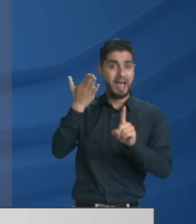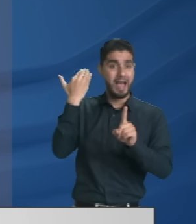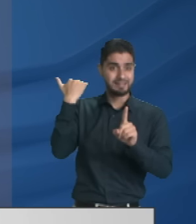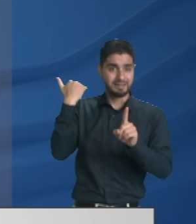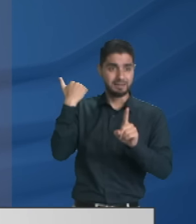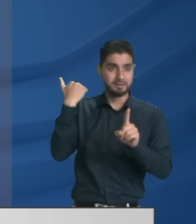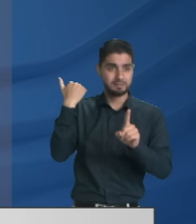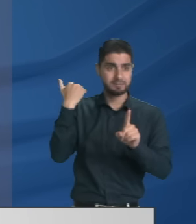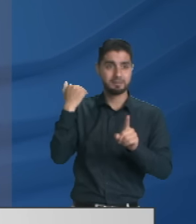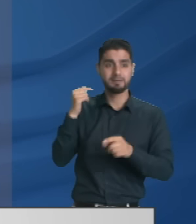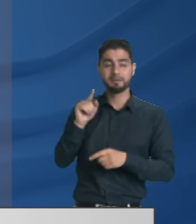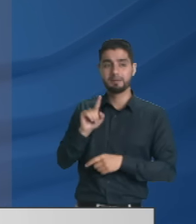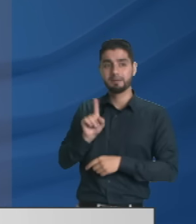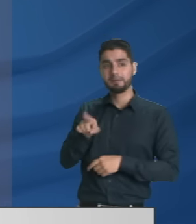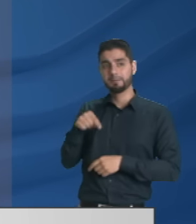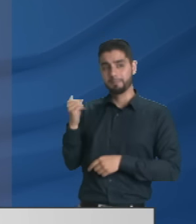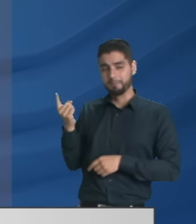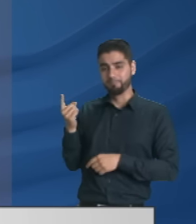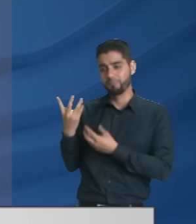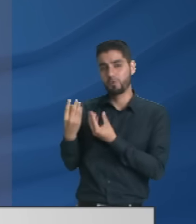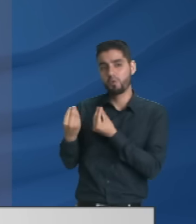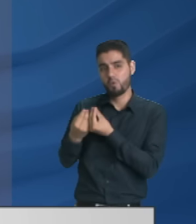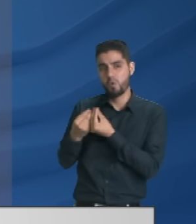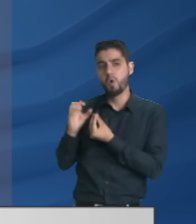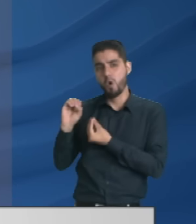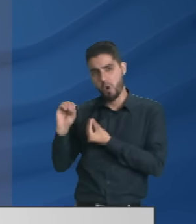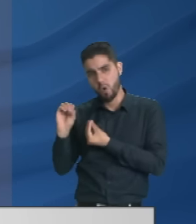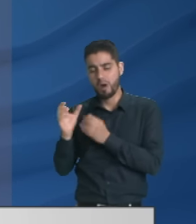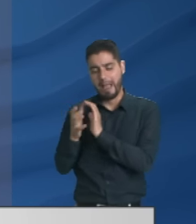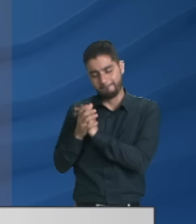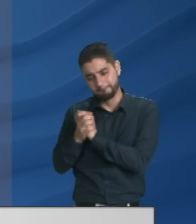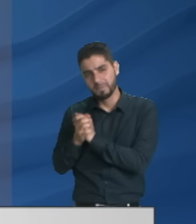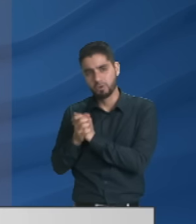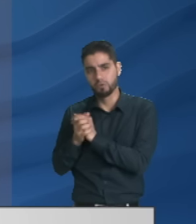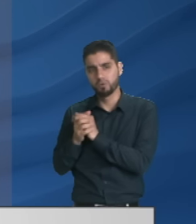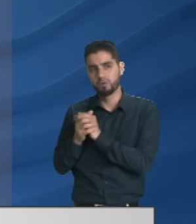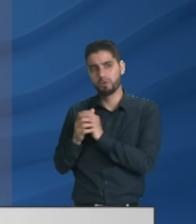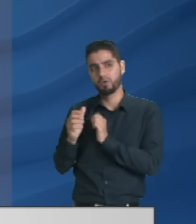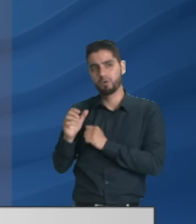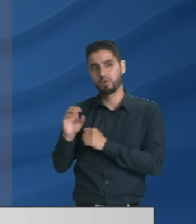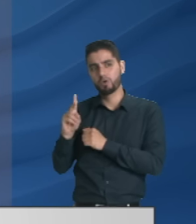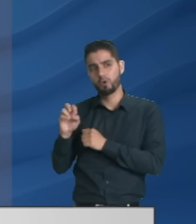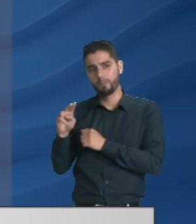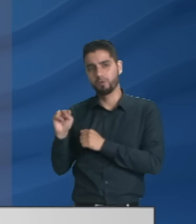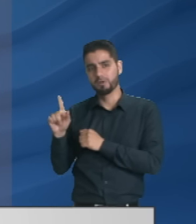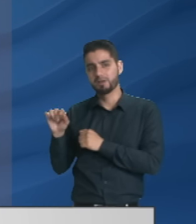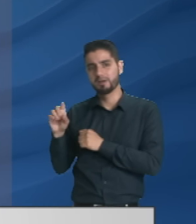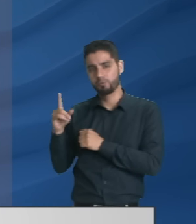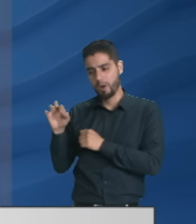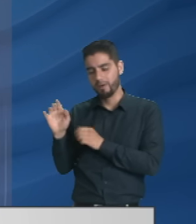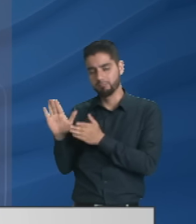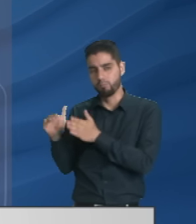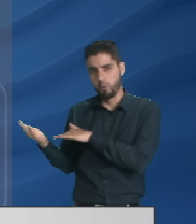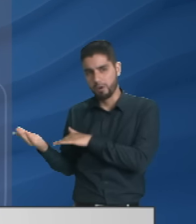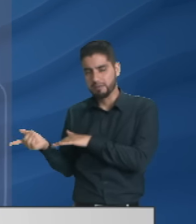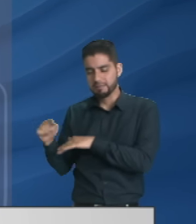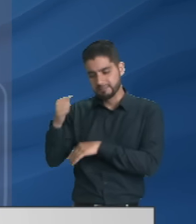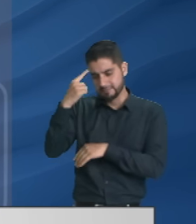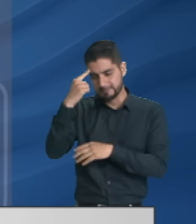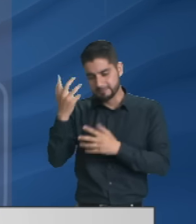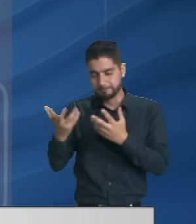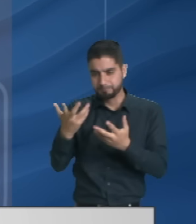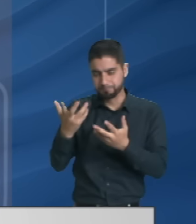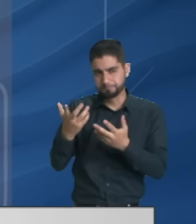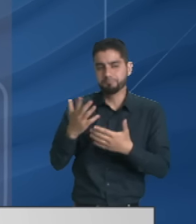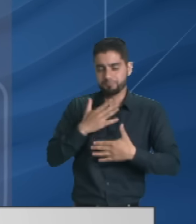precisamente murió mi compañero y amigo común Villanueva en el caso del MI-17, y a